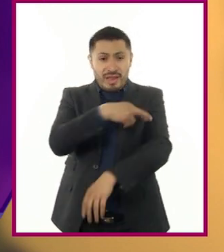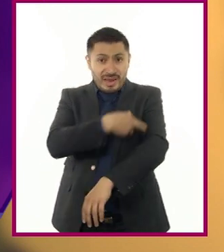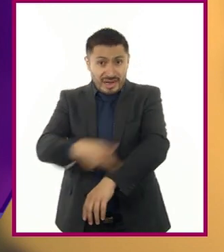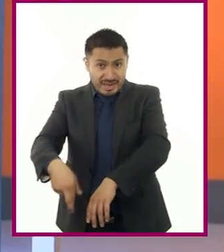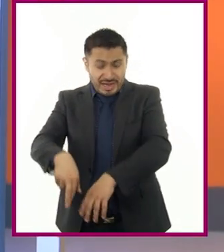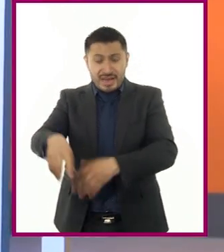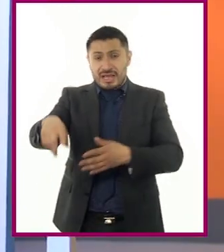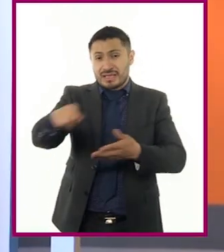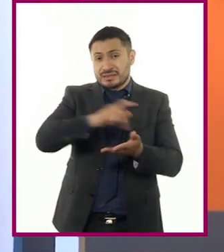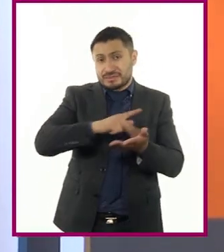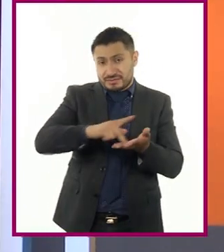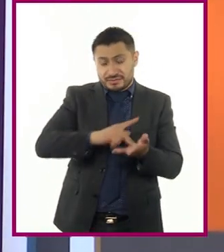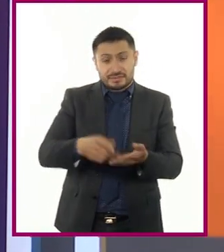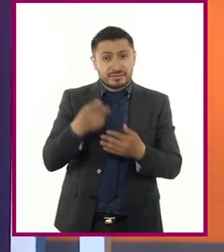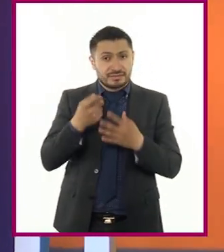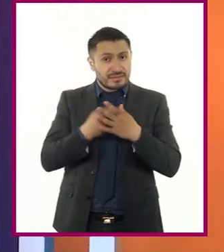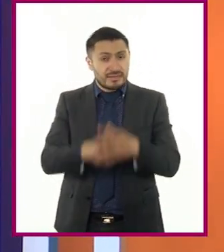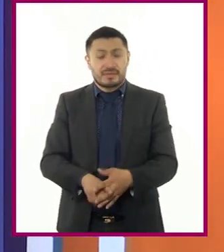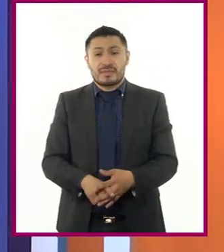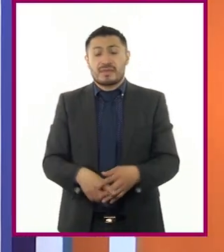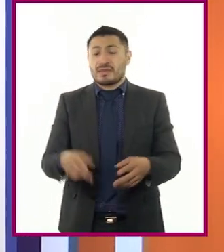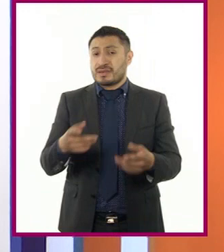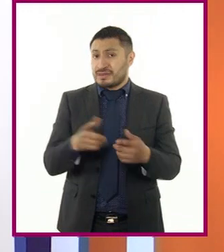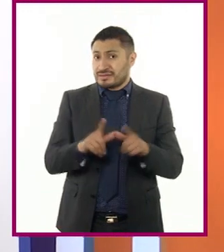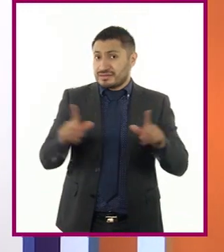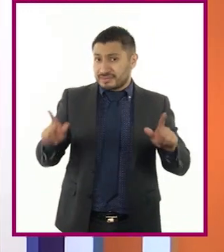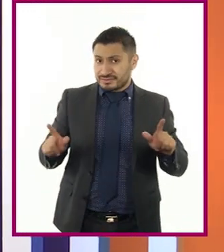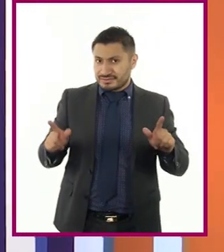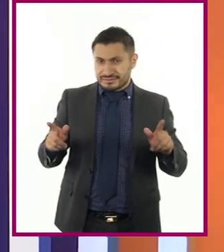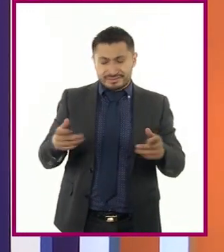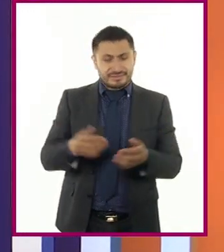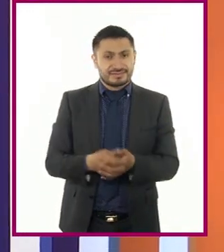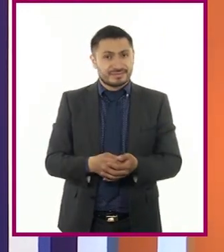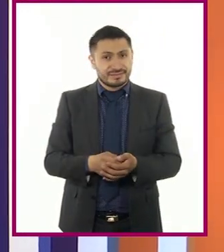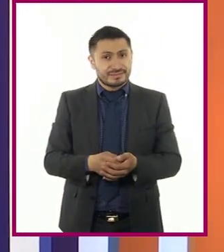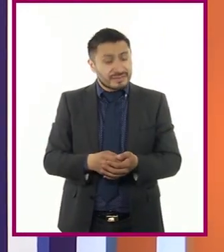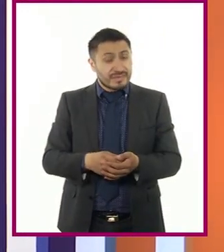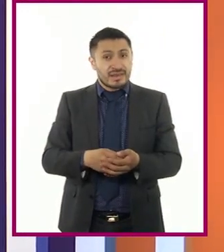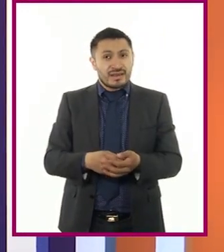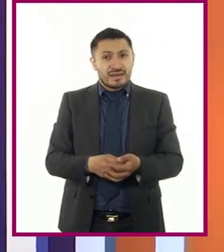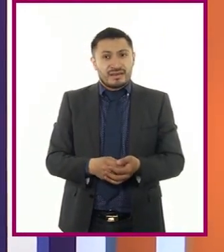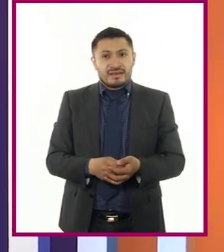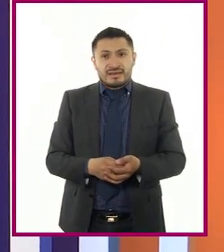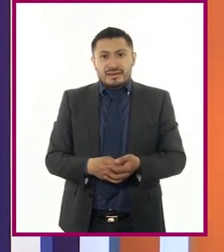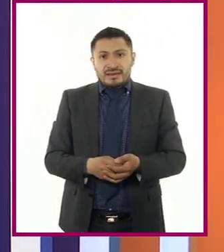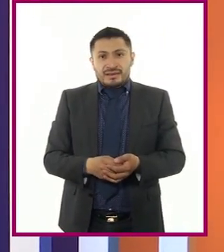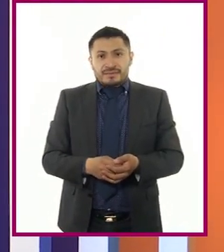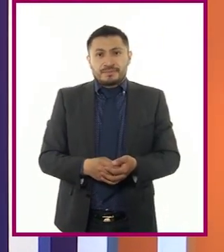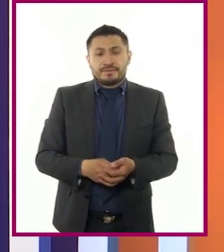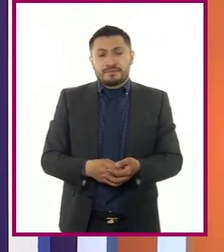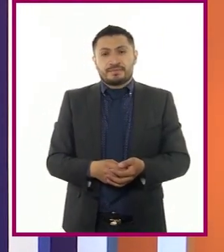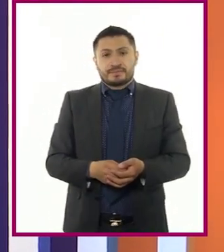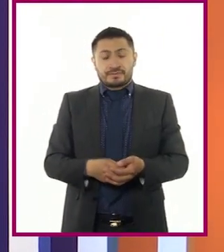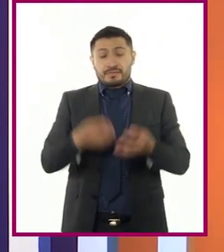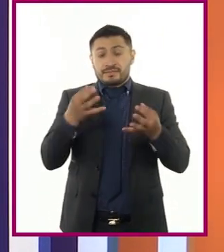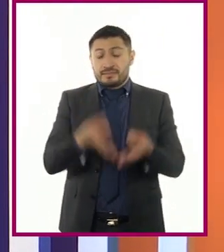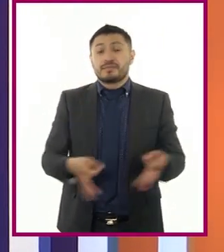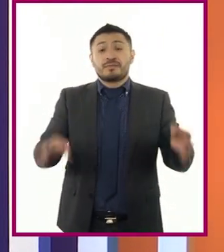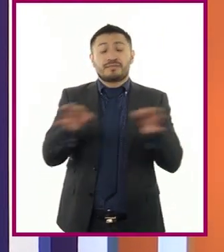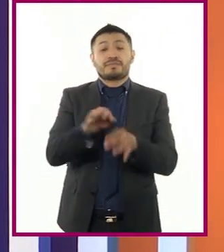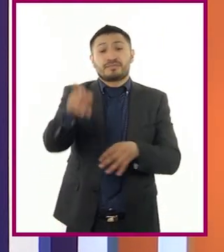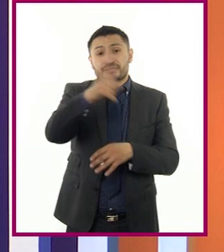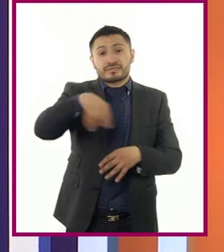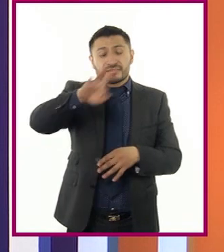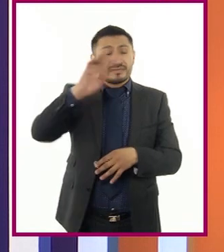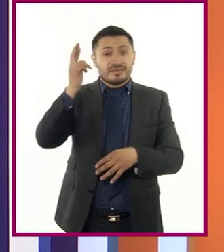dar inicio. ¿Preparadas y preparados? Antes de comenzar a analizar y resolver, es trascendental recuperar